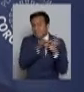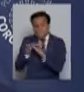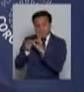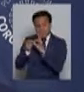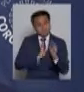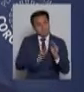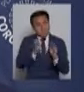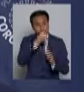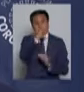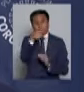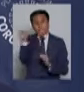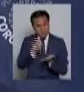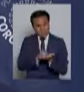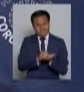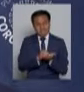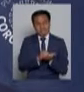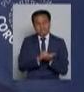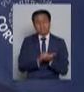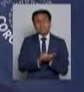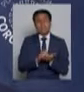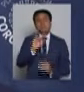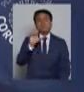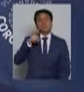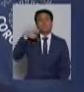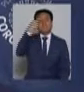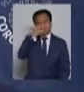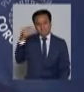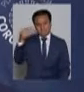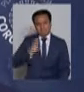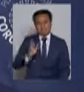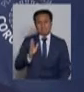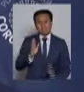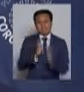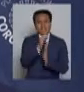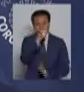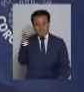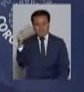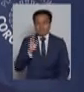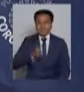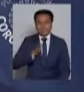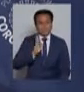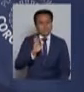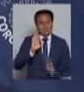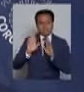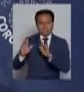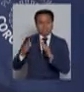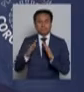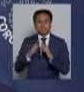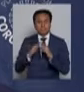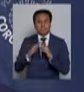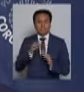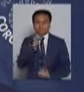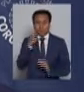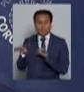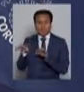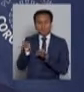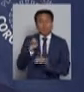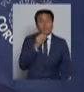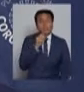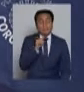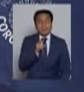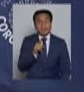semana más, o sea, hasta el lunes subsiguiente, el lunes después de Semana Santa. Se agregan